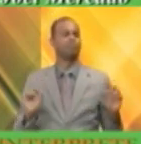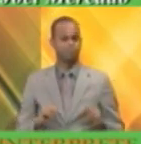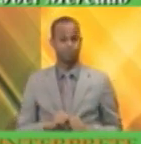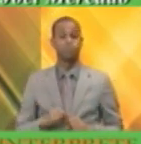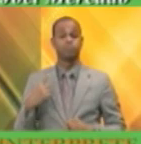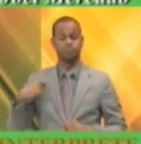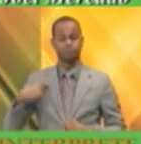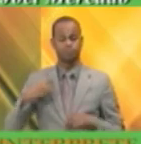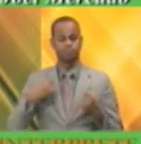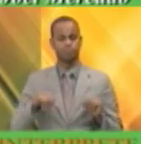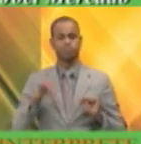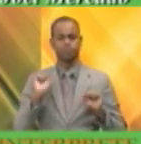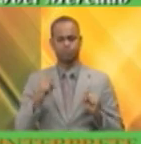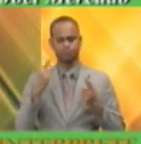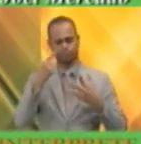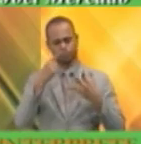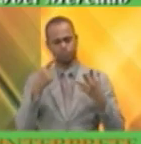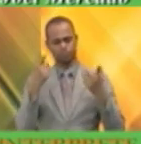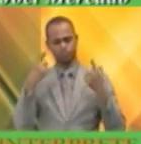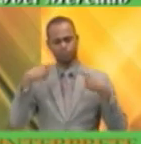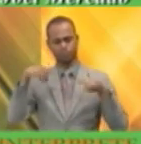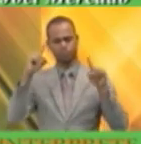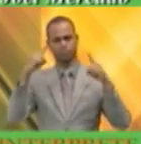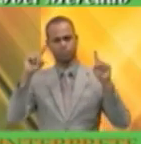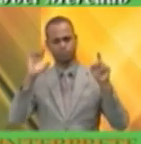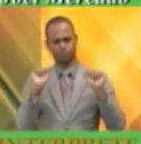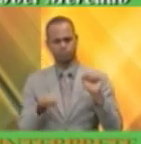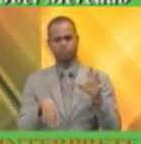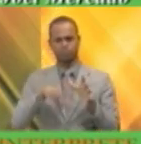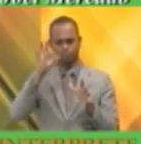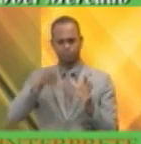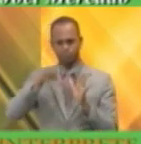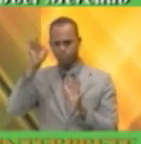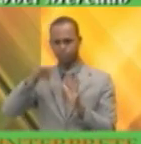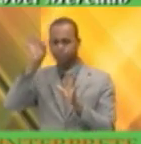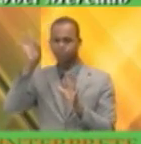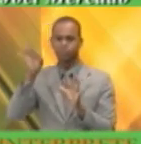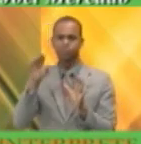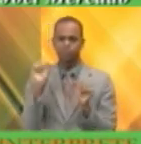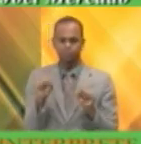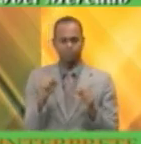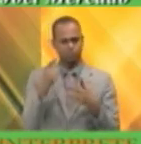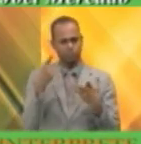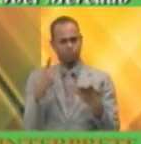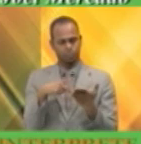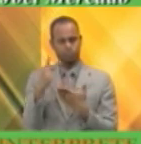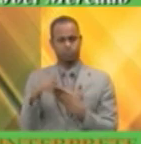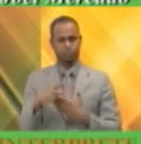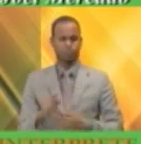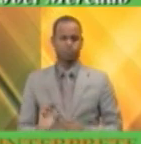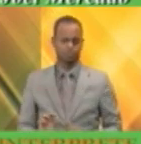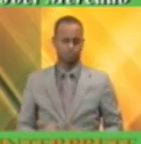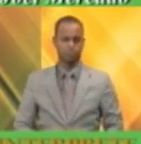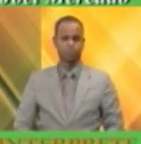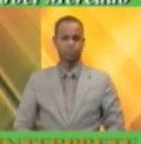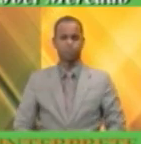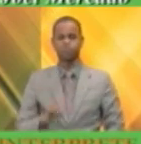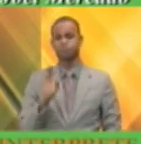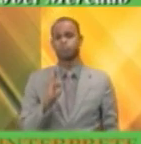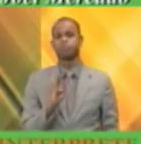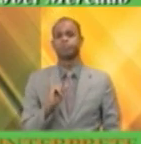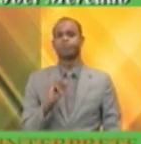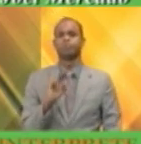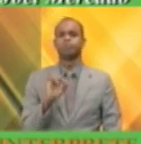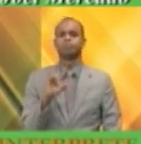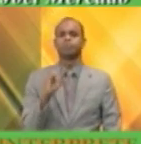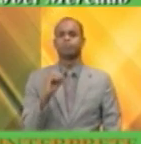podemos descubrir tantas cosas y tener algunos programas. Tenemos Bienvo y